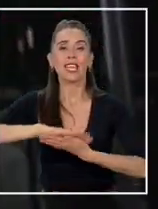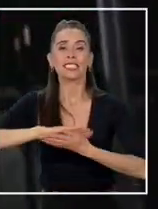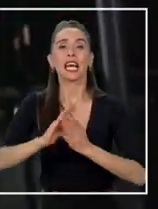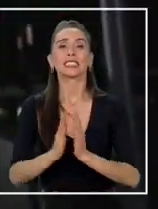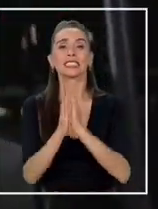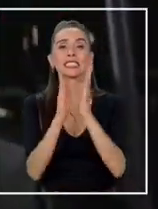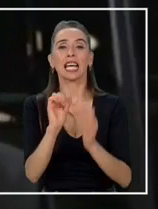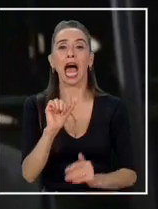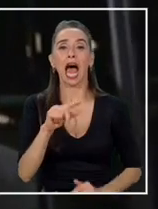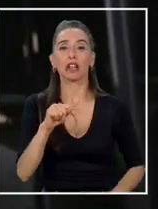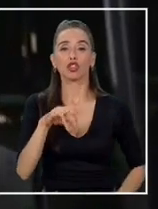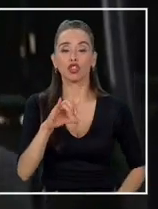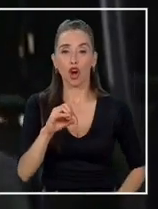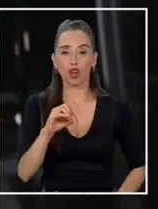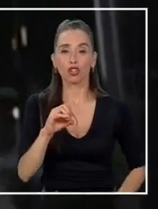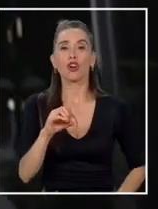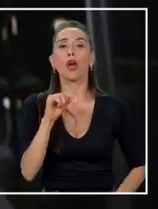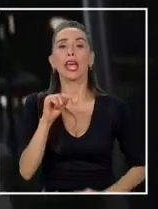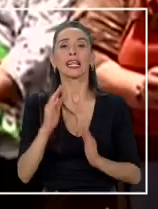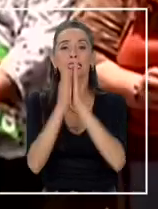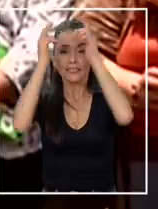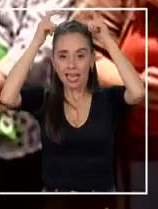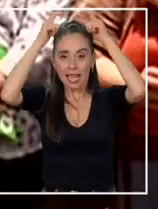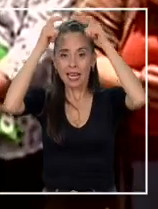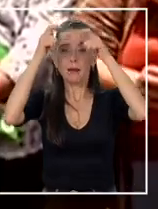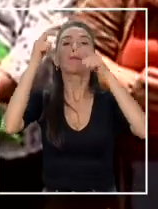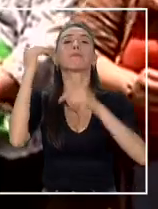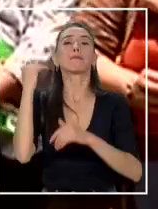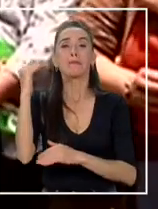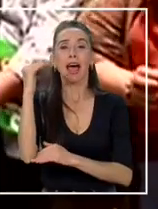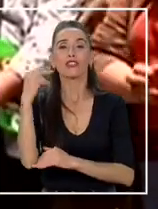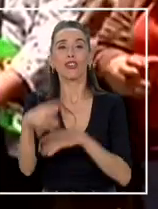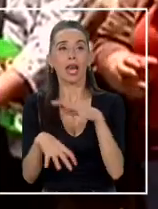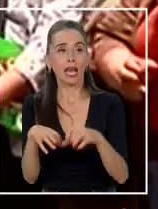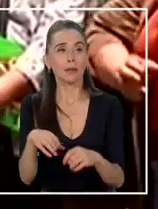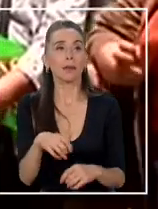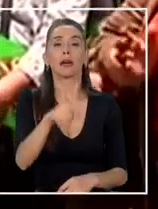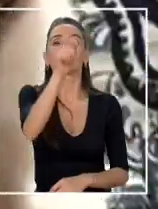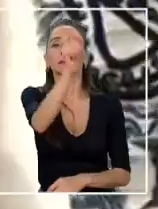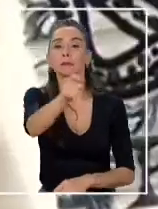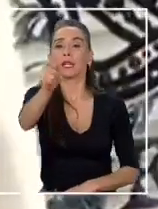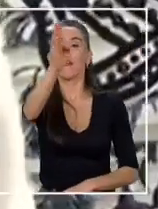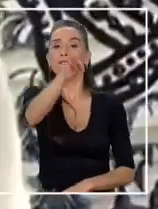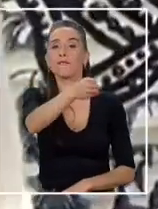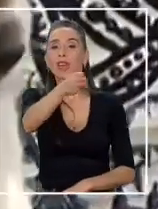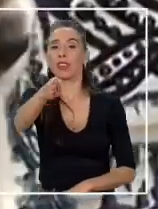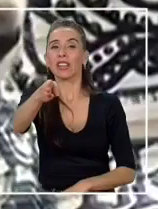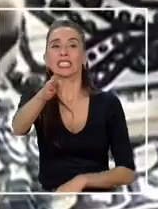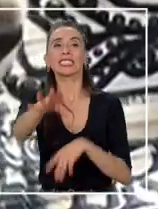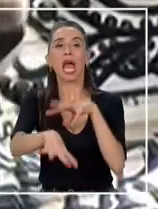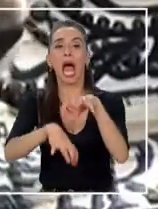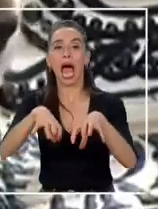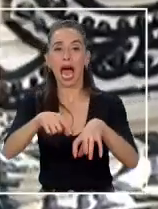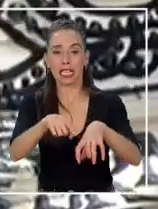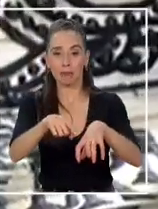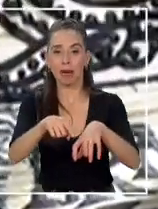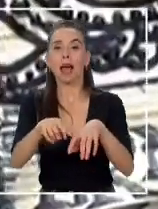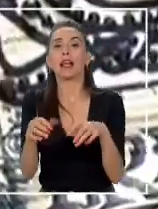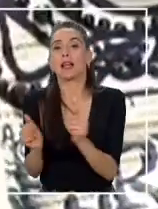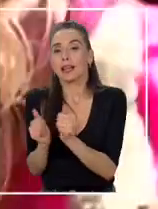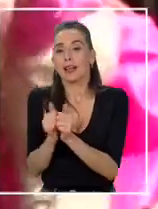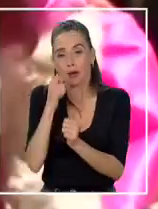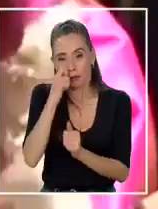San Antonio Abad, patrono de los animales. Bendición sobre estos animales, sobre estas